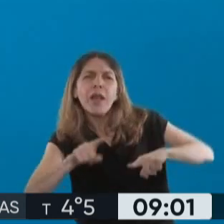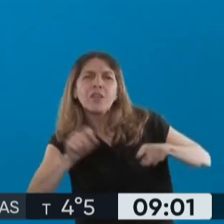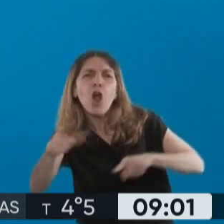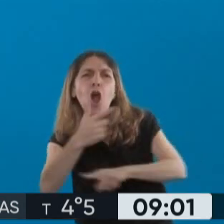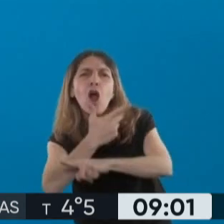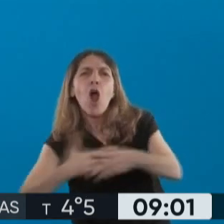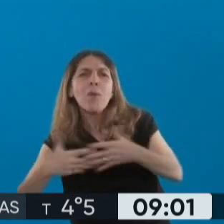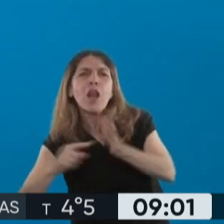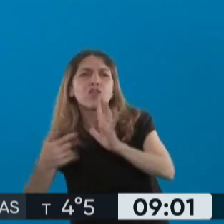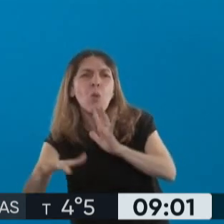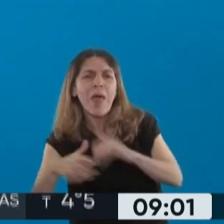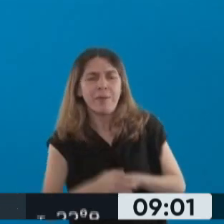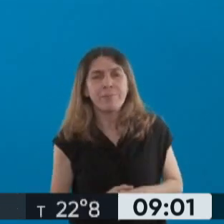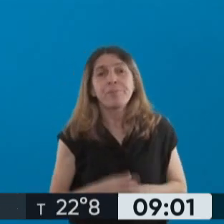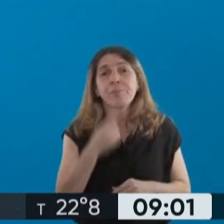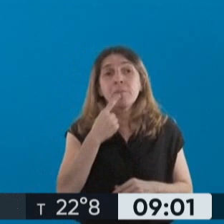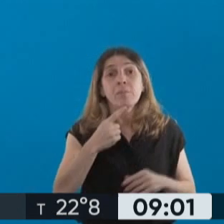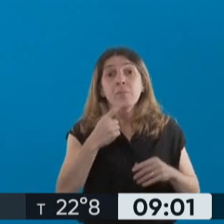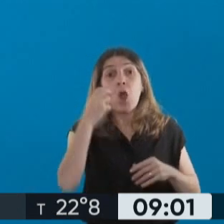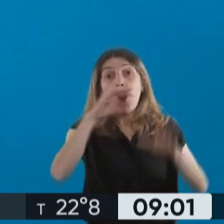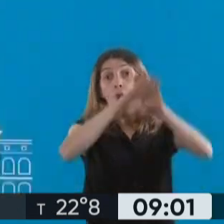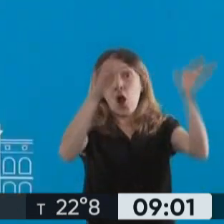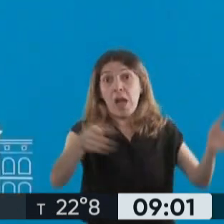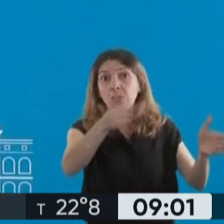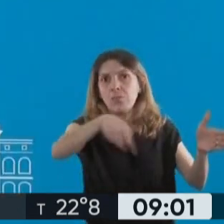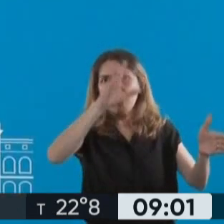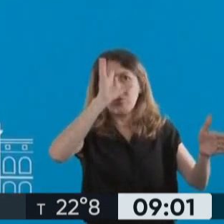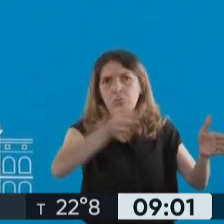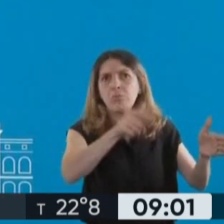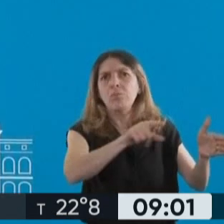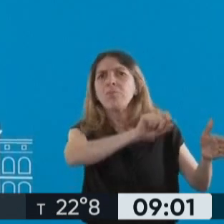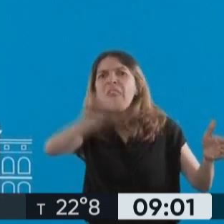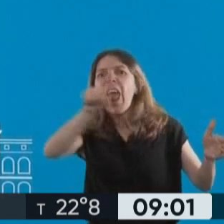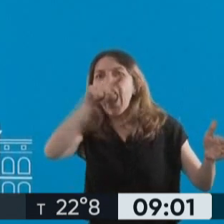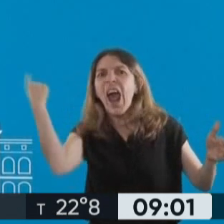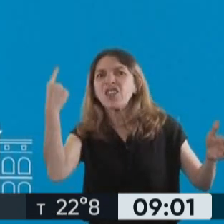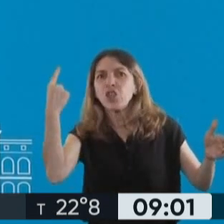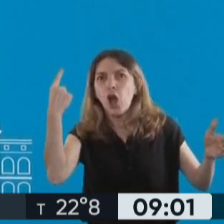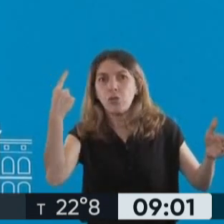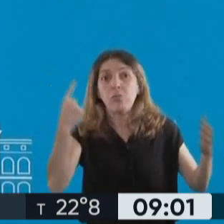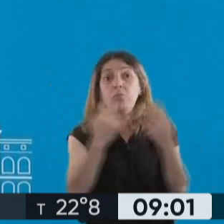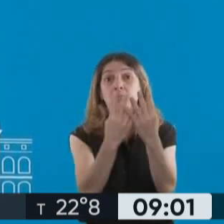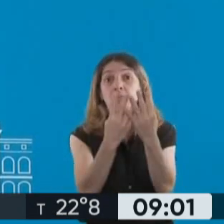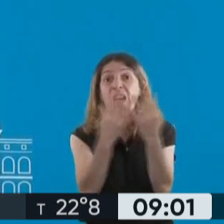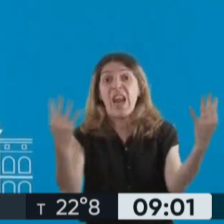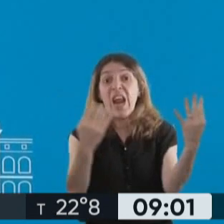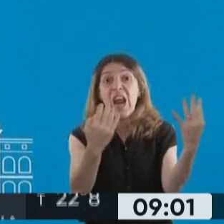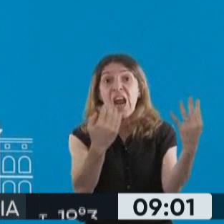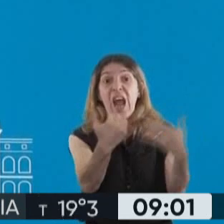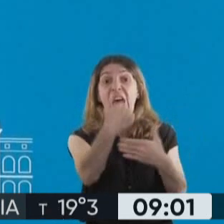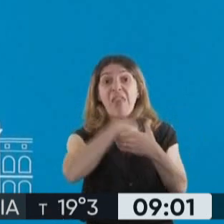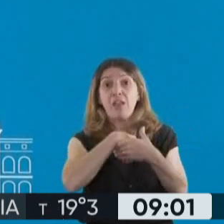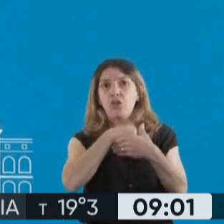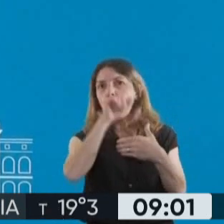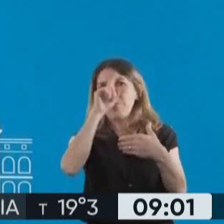Gracias. El Congreso, ustedes saben, es un edificio federal de la vereda hacia adentro, de la reja hacia adentro, de la reja hacia